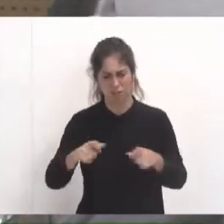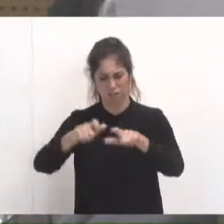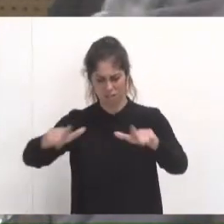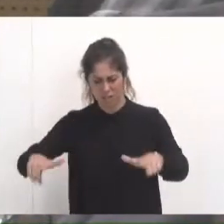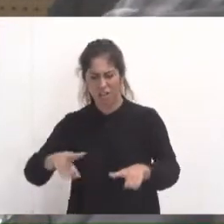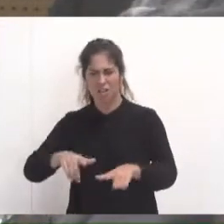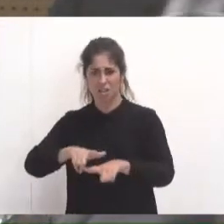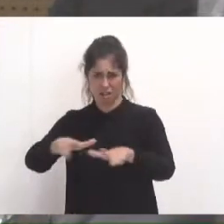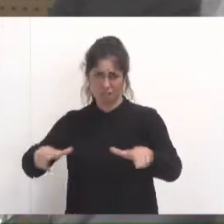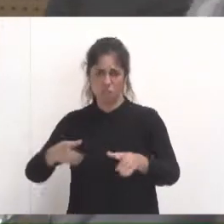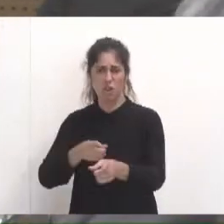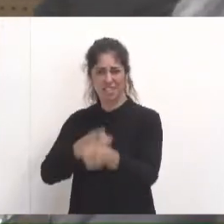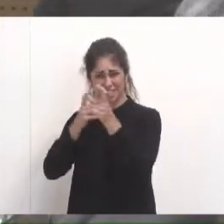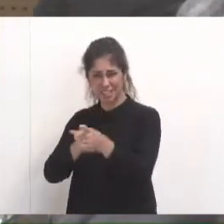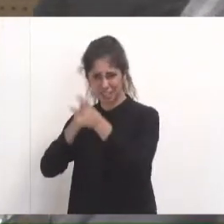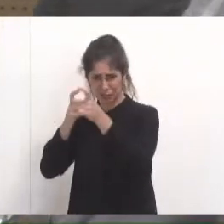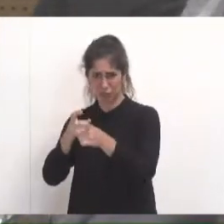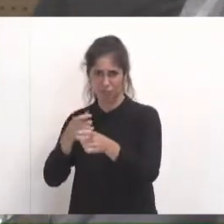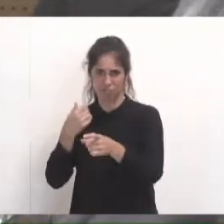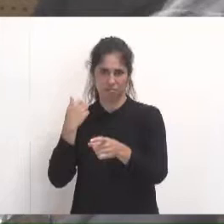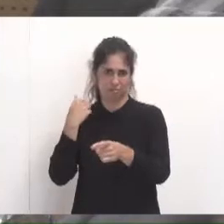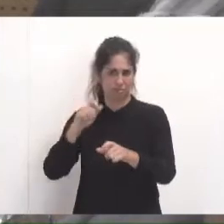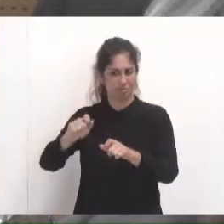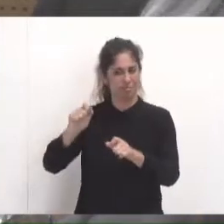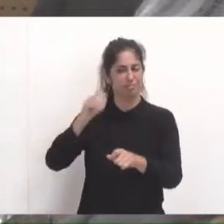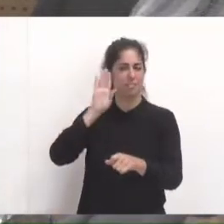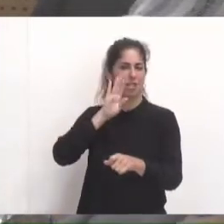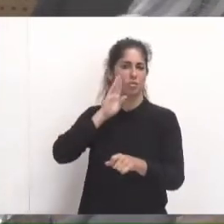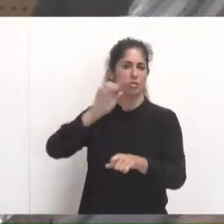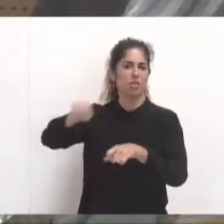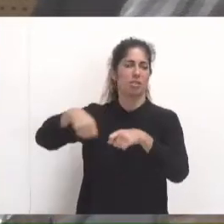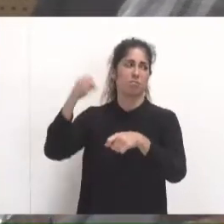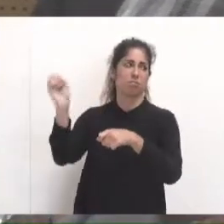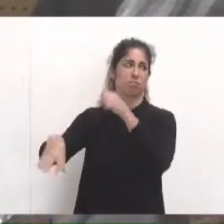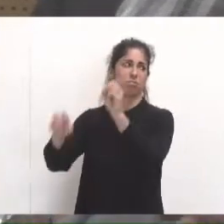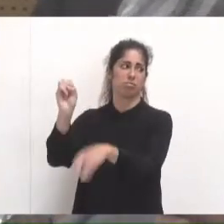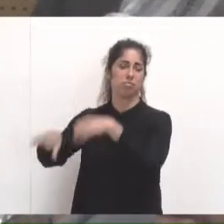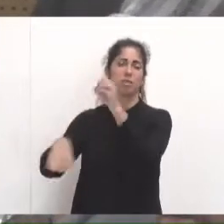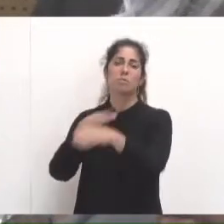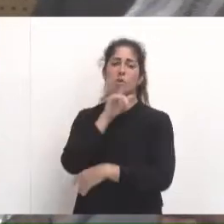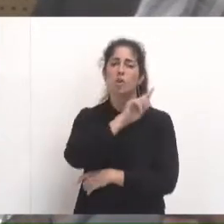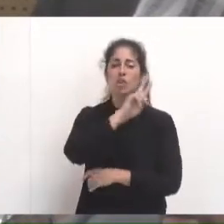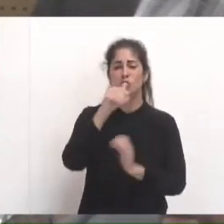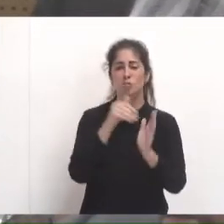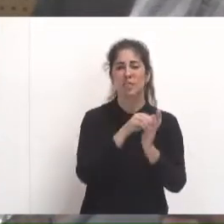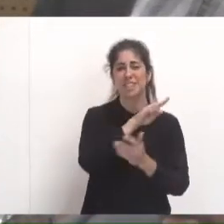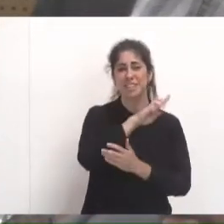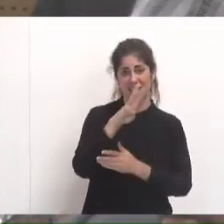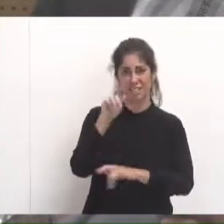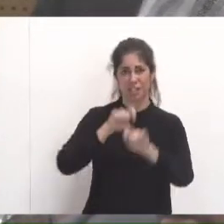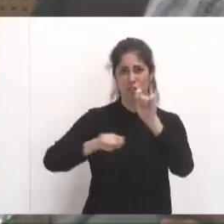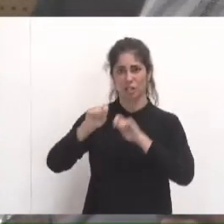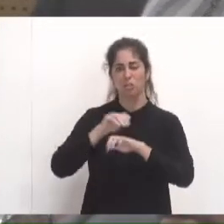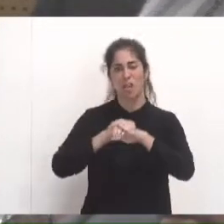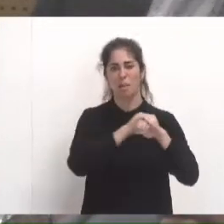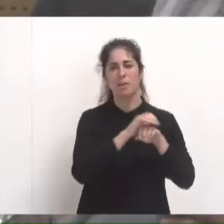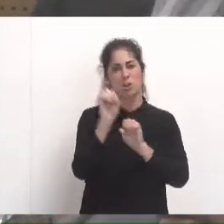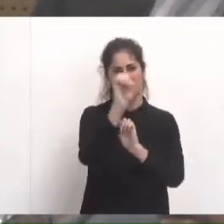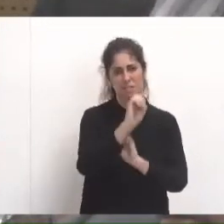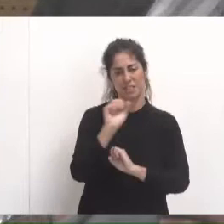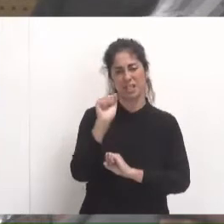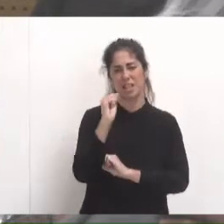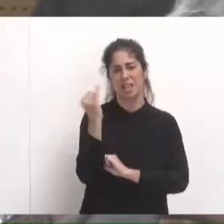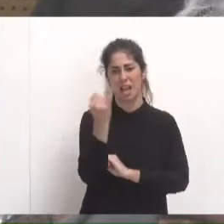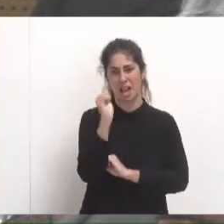dicho, desde 2013, por las reiteradas denuncias de la Asociación Amigos en Defensa de Ajabo y las actuaciones hechas por este grupo